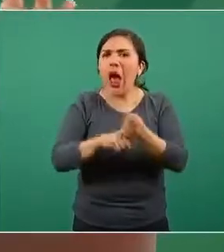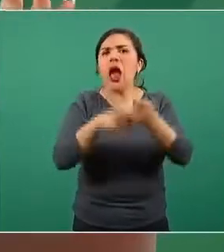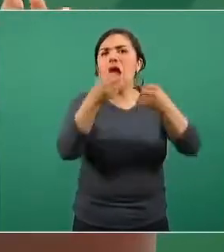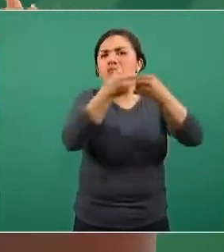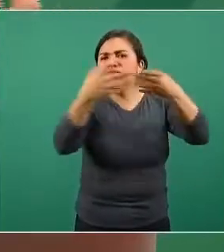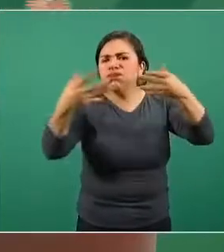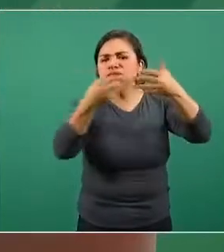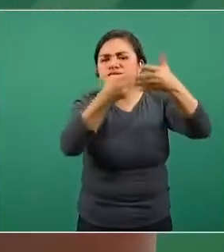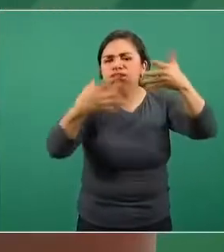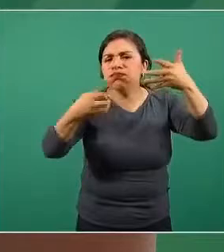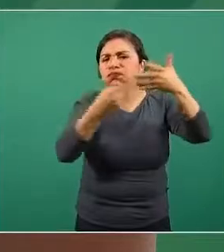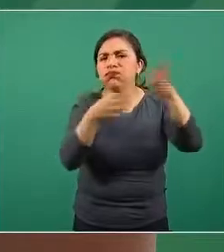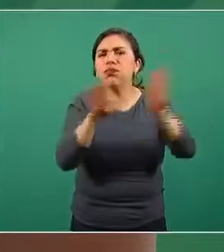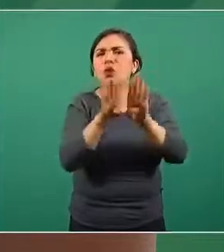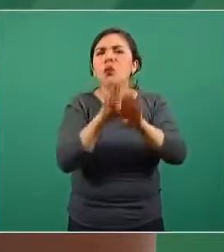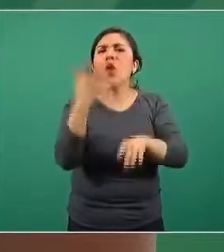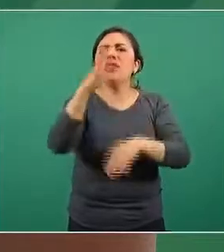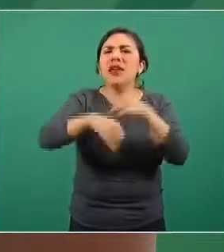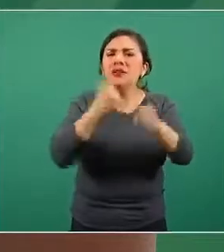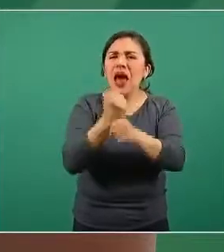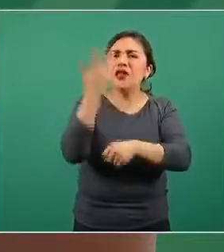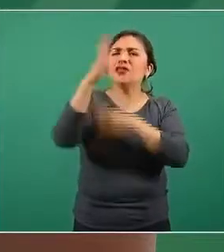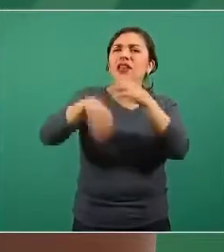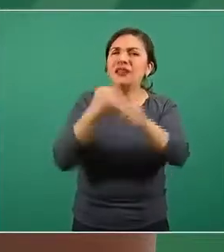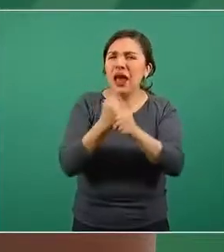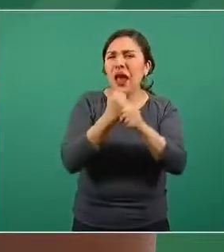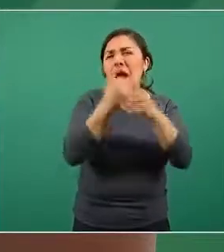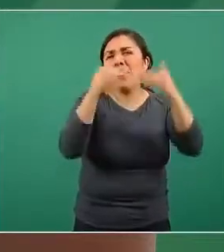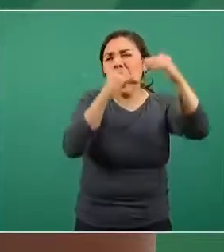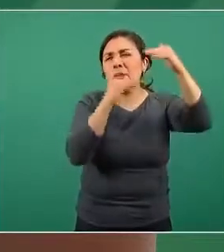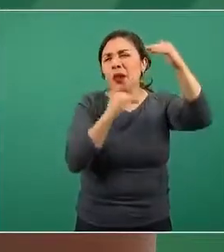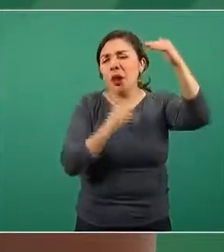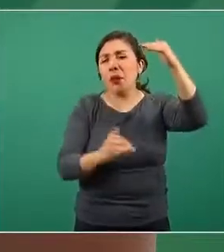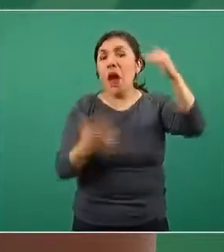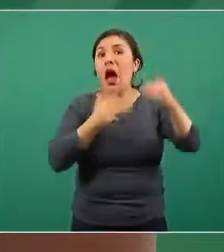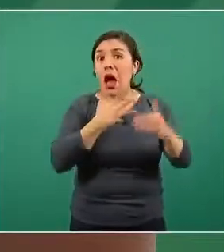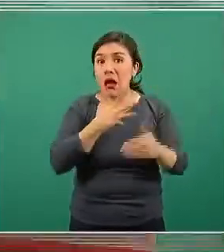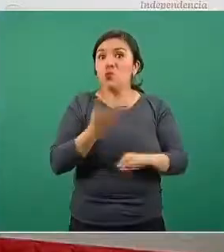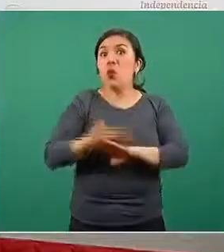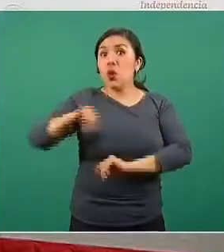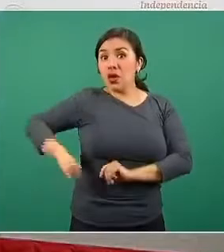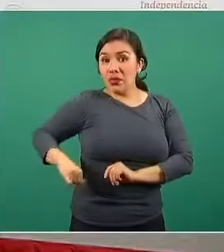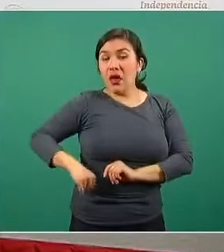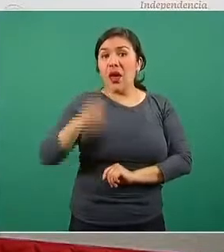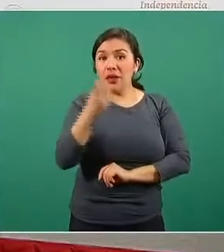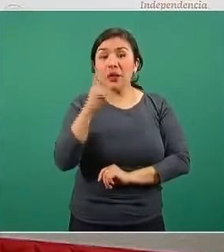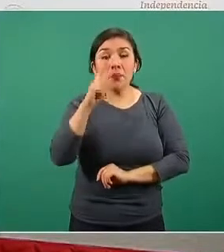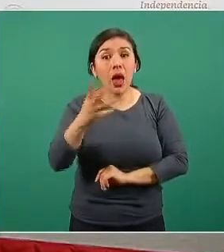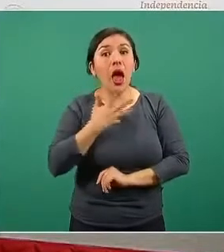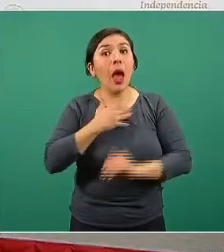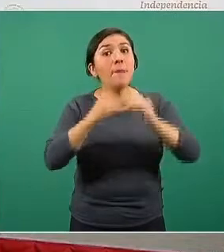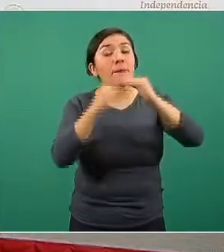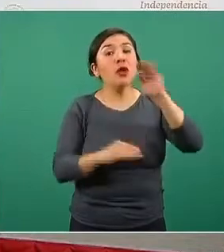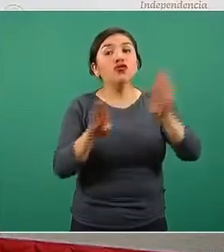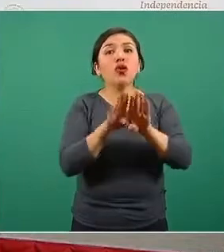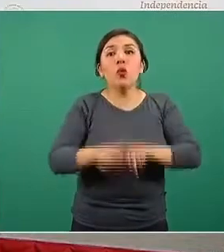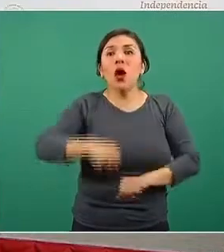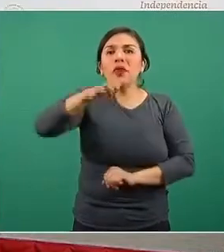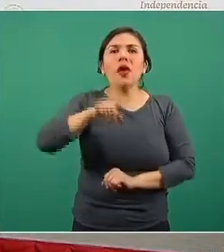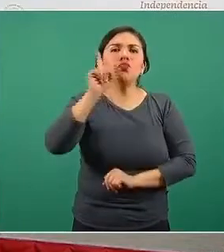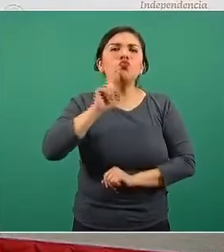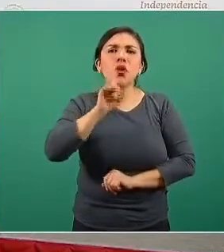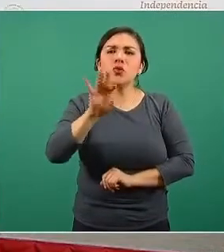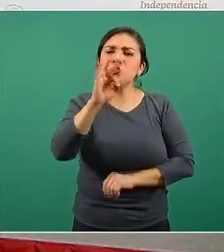por decenios, entonces es muy interesante y baja todavía más en mujeres después de los